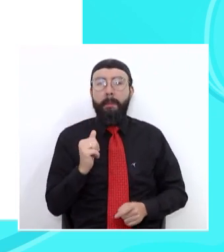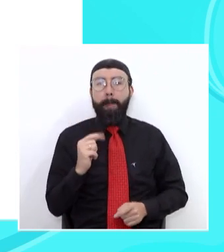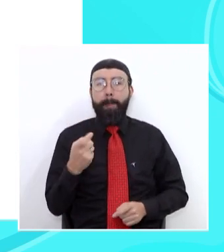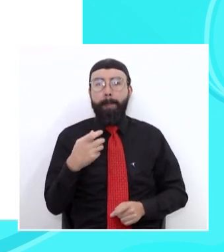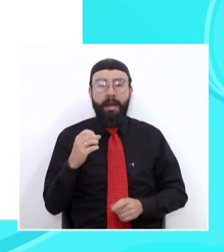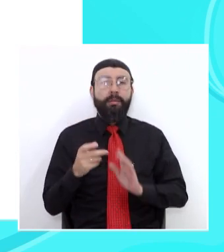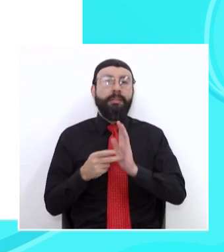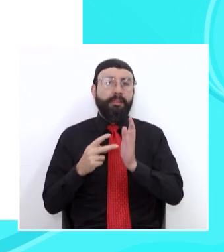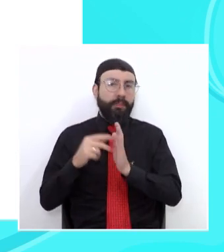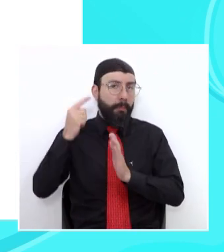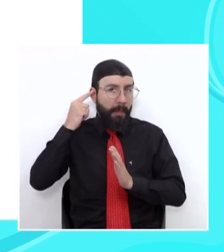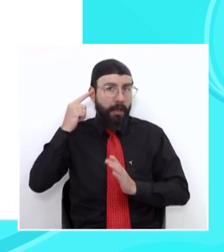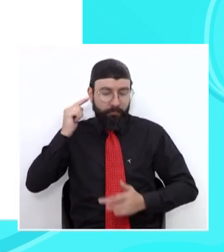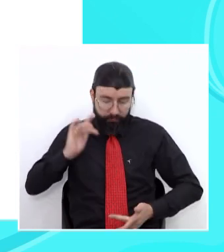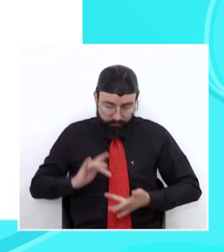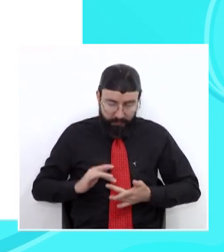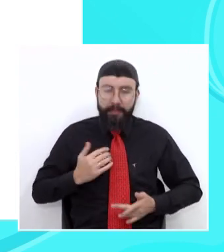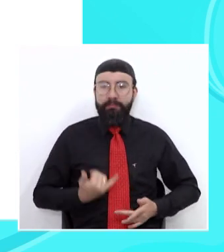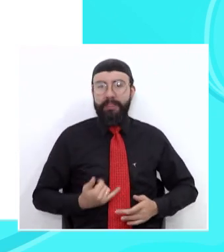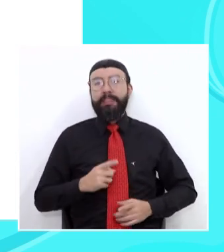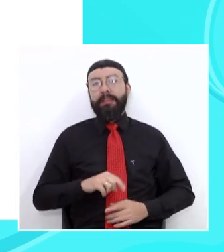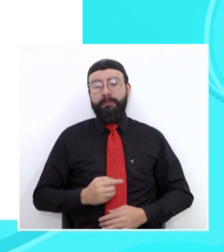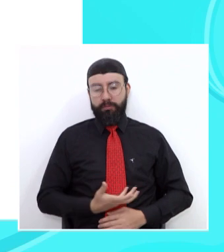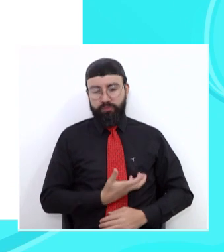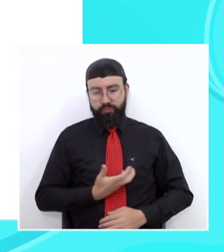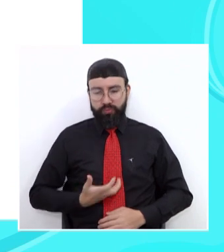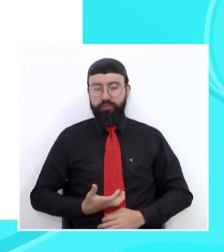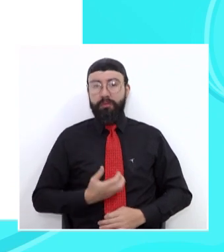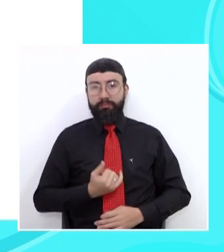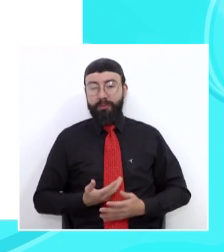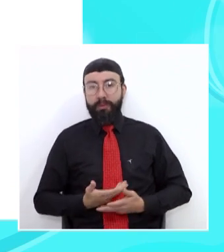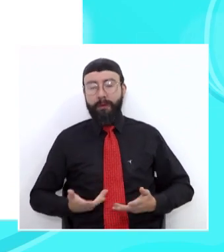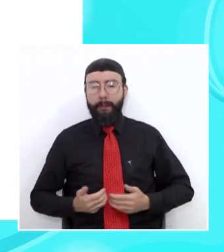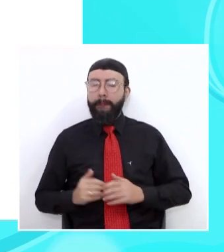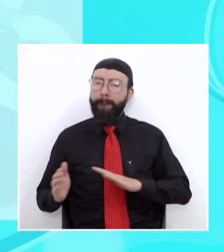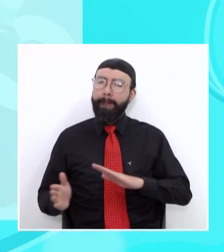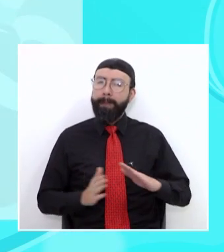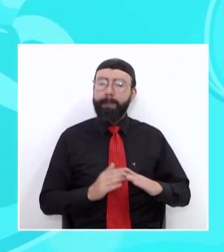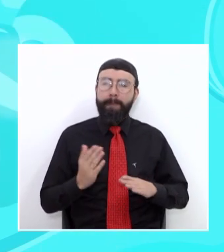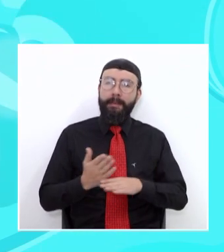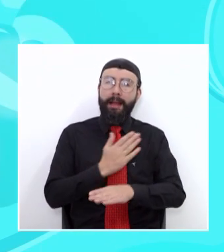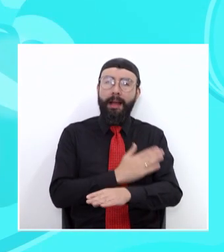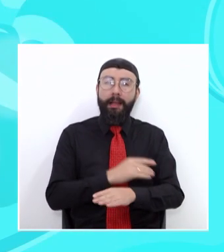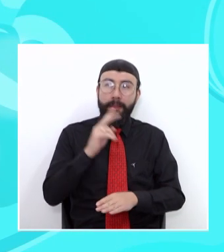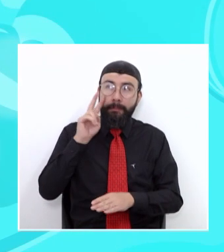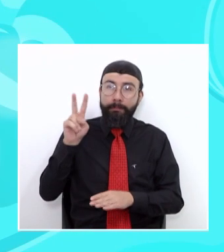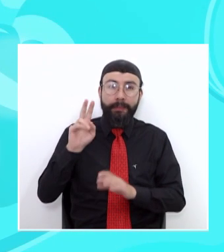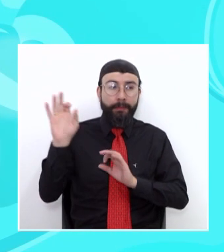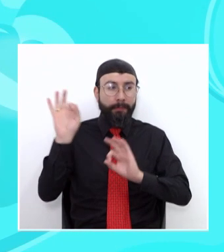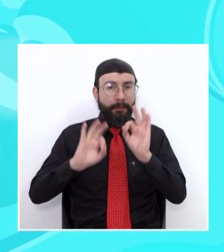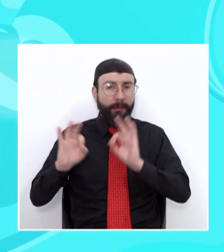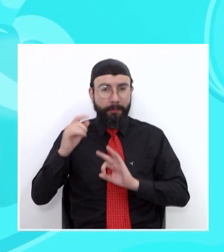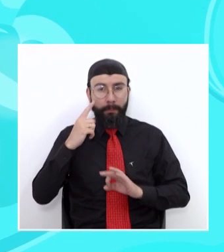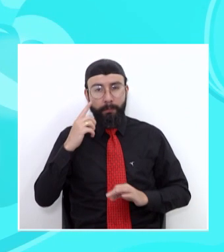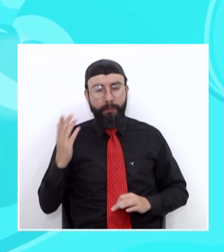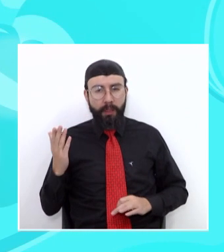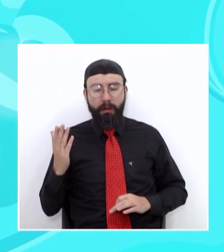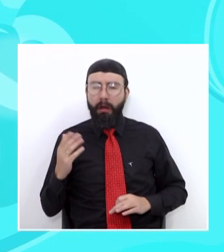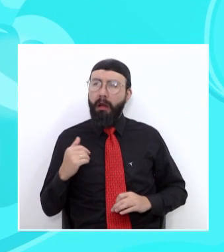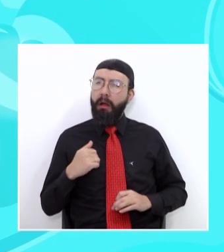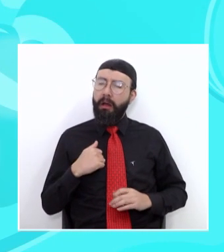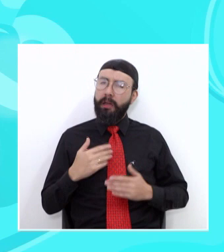parte gastrointestinal. Si vemos la siguiente imagen que teníamos preparada, y uno comienza a